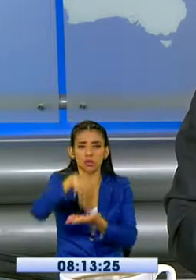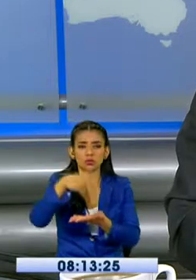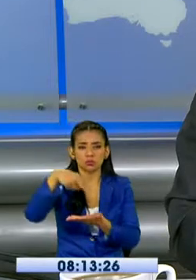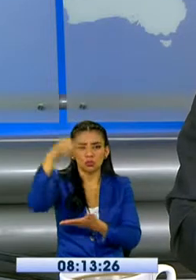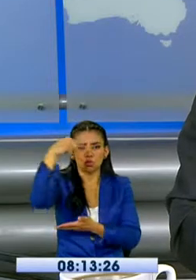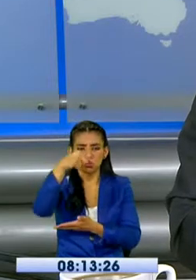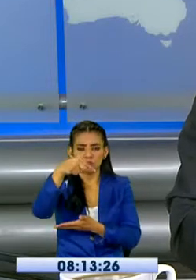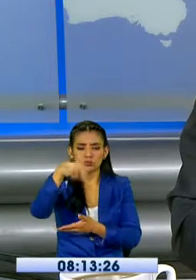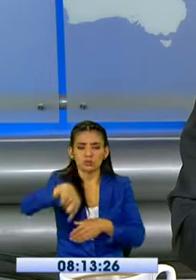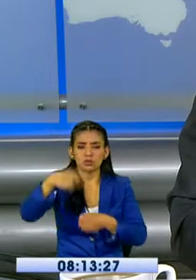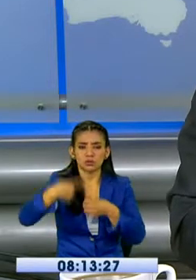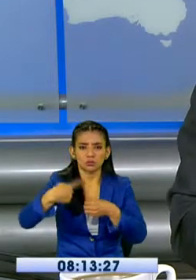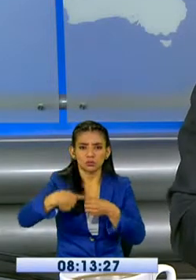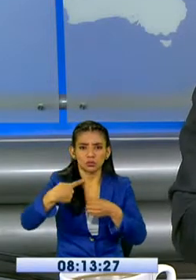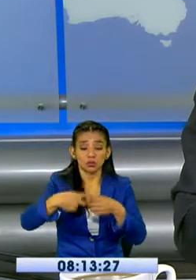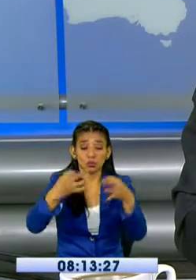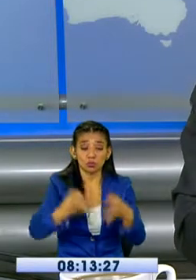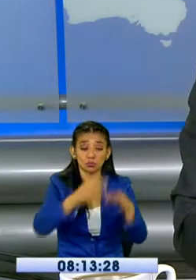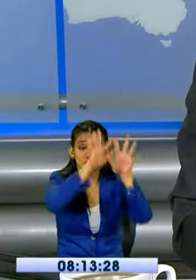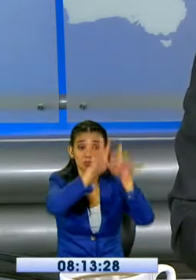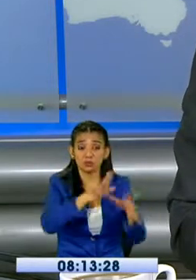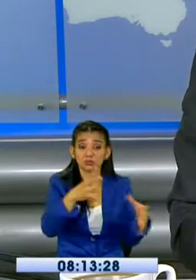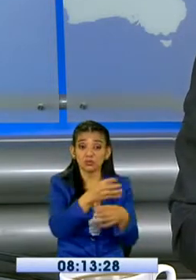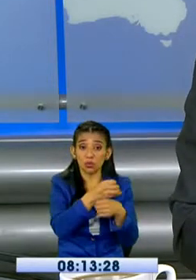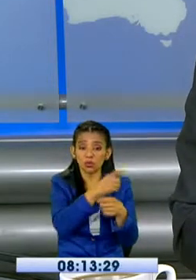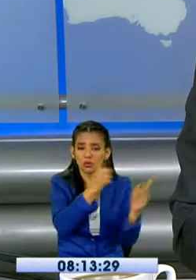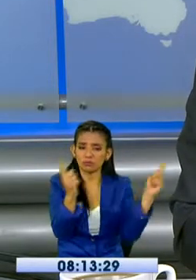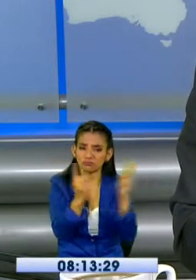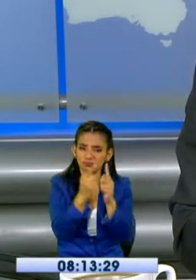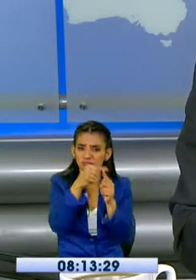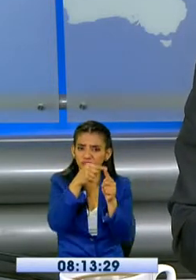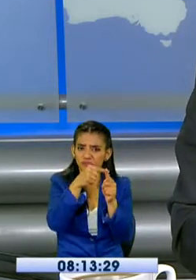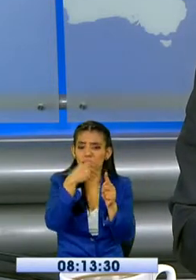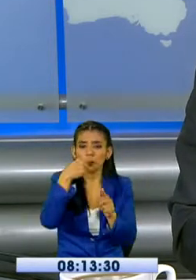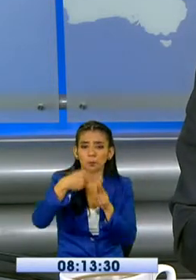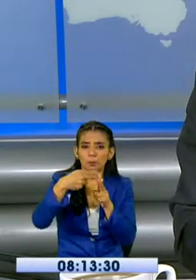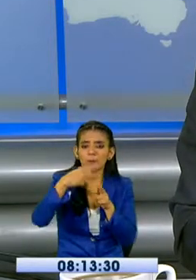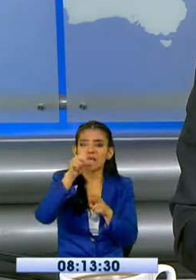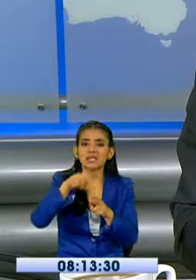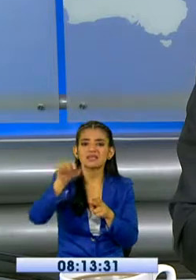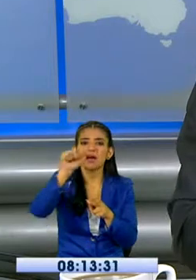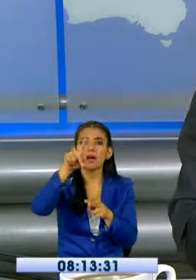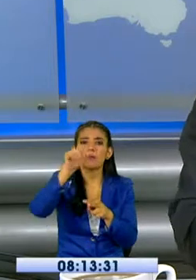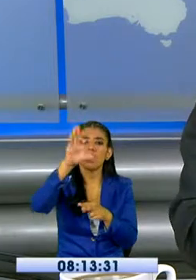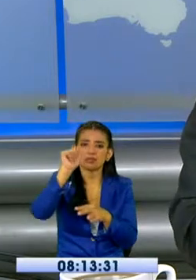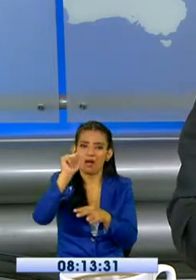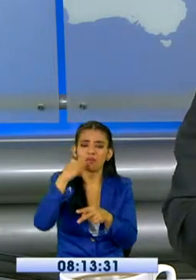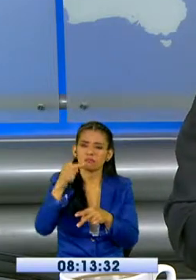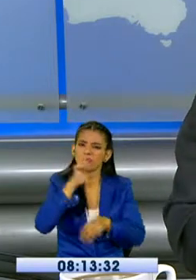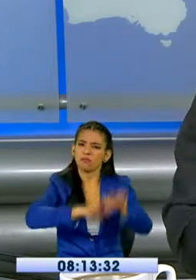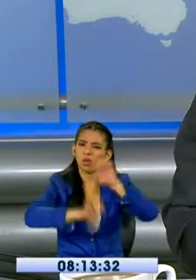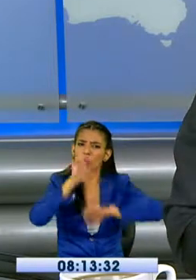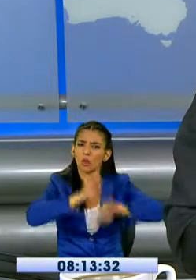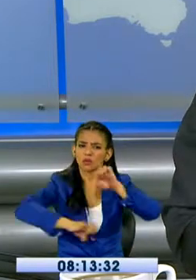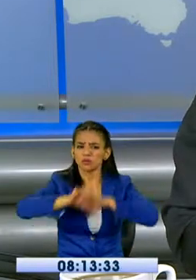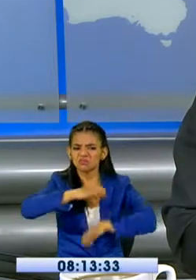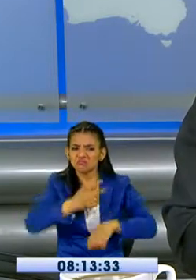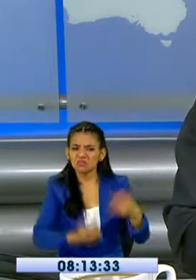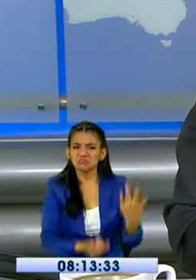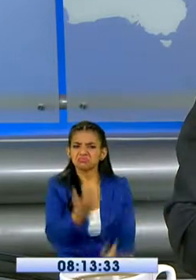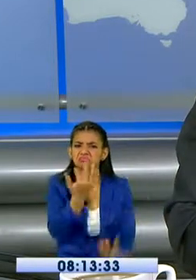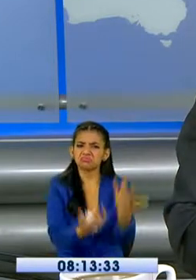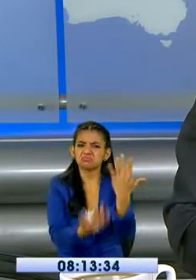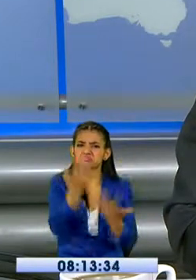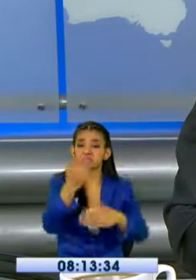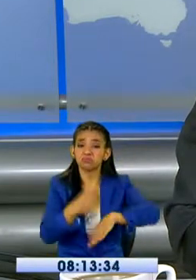con el ingeniero Juan Zapata, secretario de Seguridad y Gobernabilidad de Quito, para realizar, mucha atención vecinos, amigos, una evaluación sobre incendio forestal